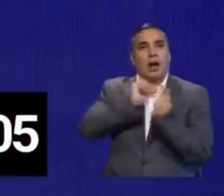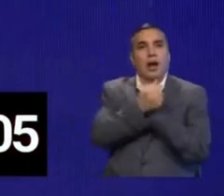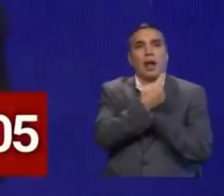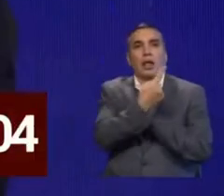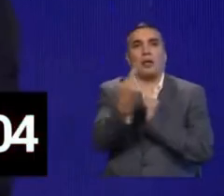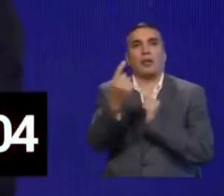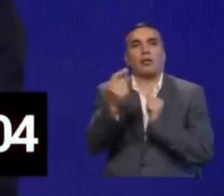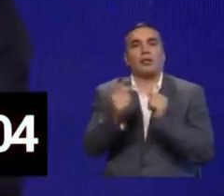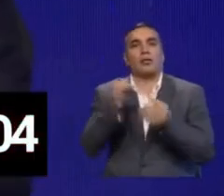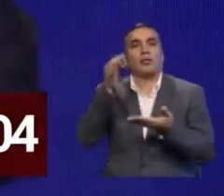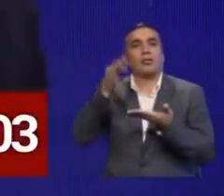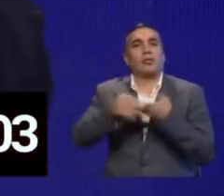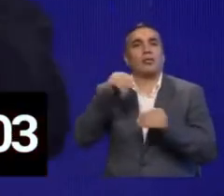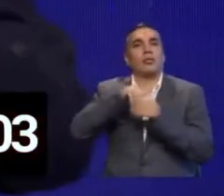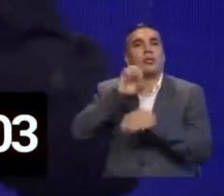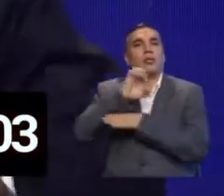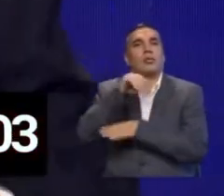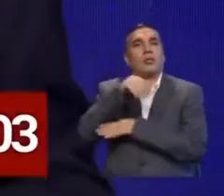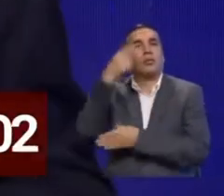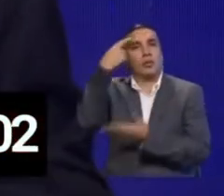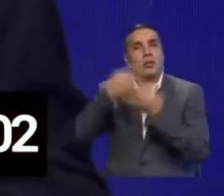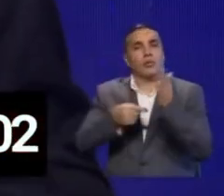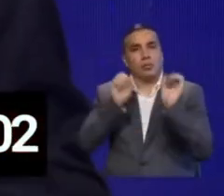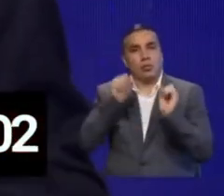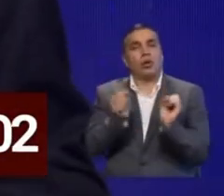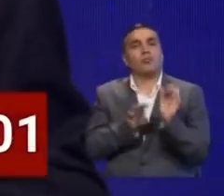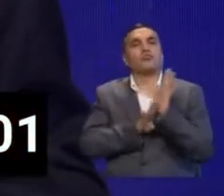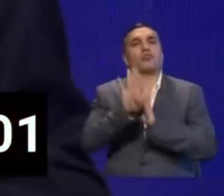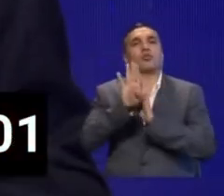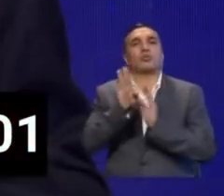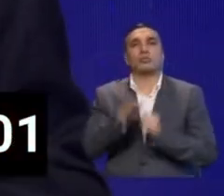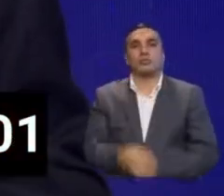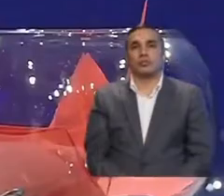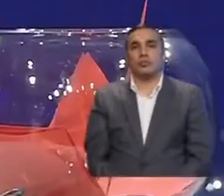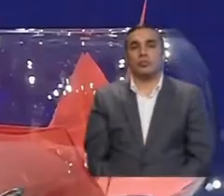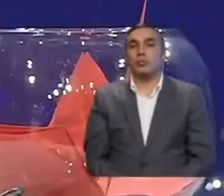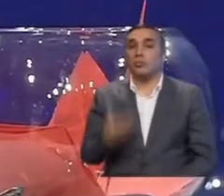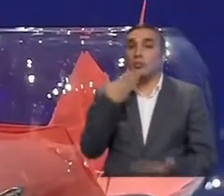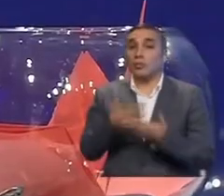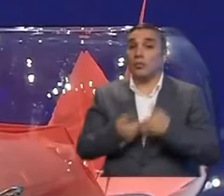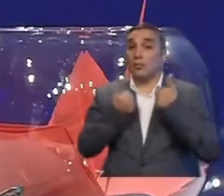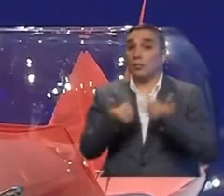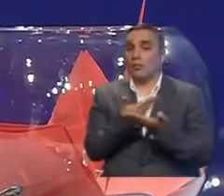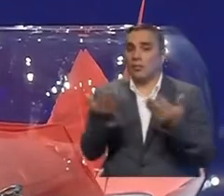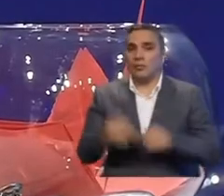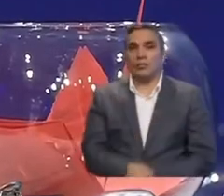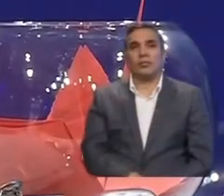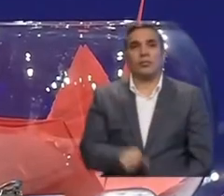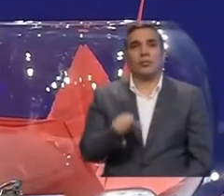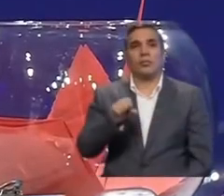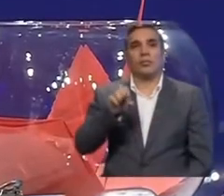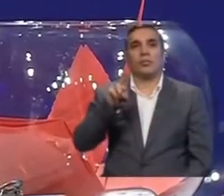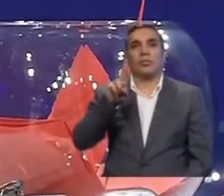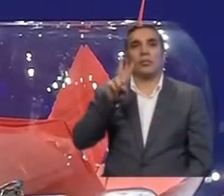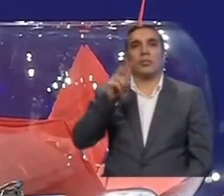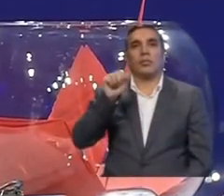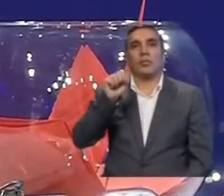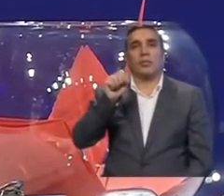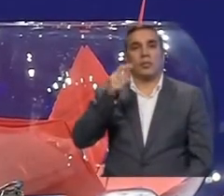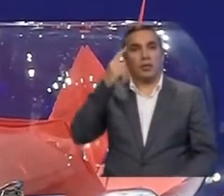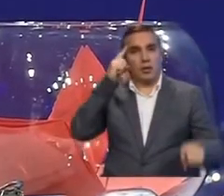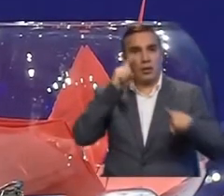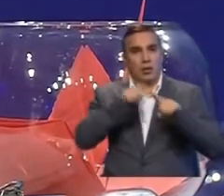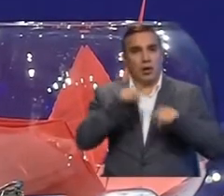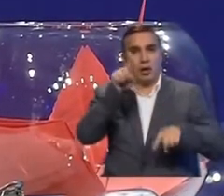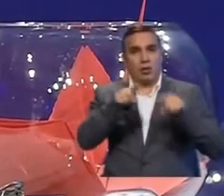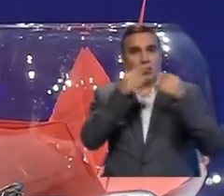uno de los cantones del país para que sea un instrumento de desarrollo. Gracias, candidato Larrea. Candidato Hervas, observa que hay coincidencias dentro de algunas